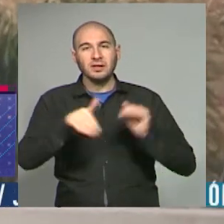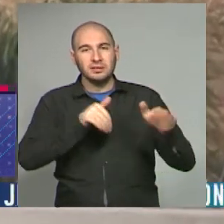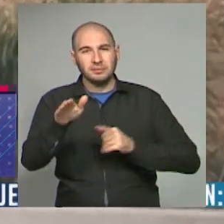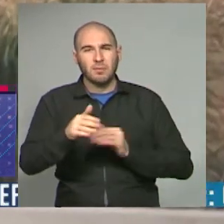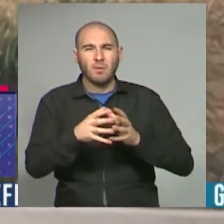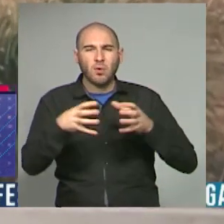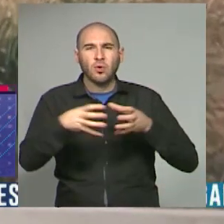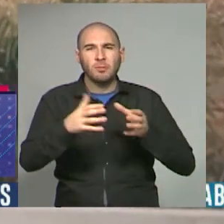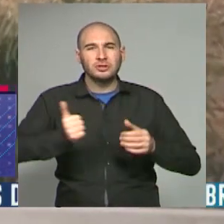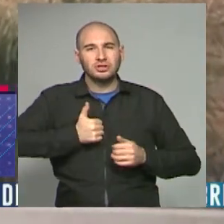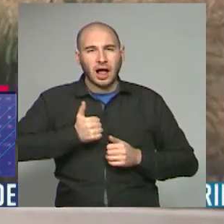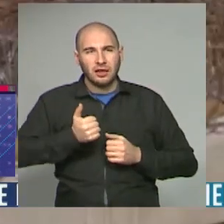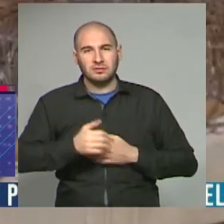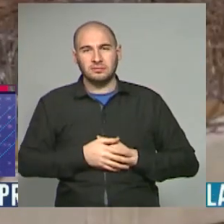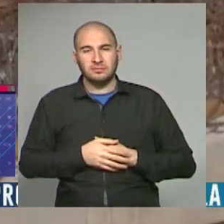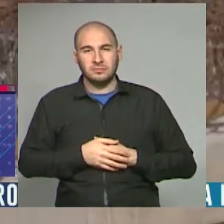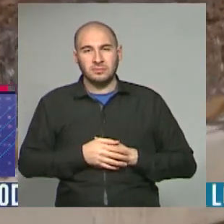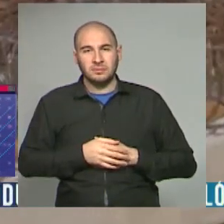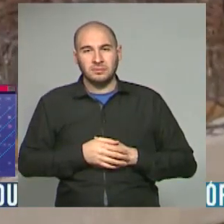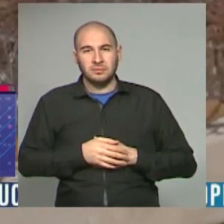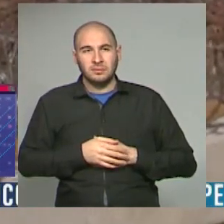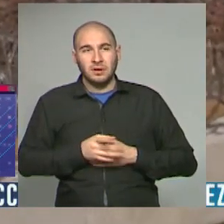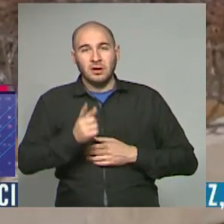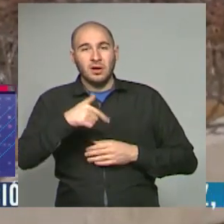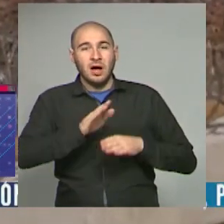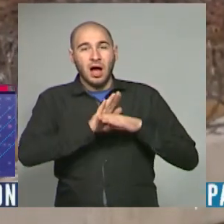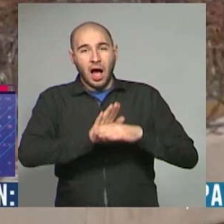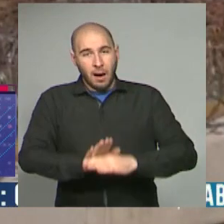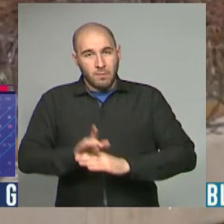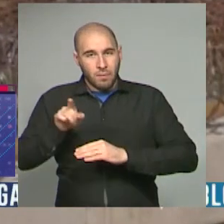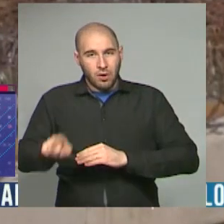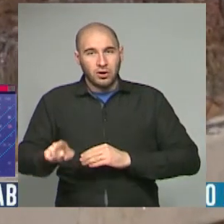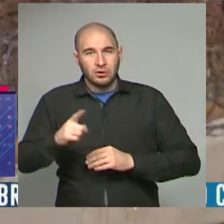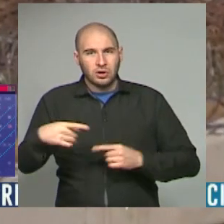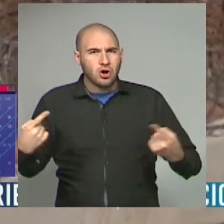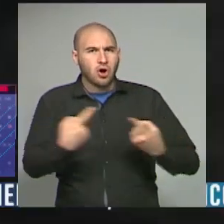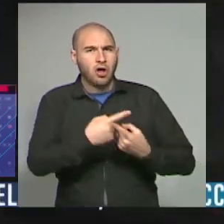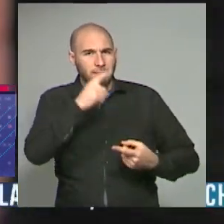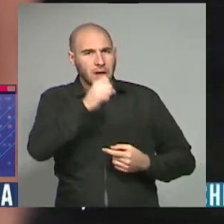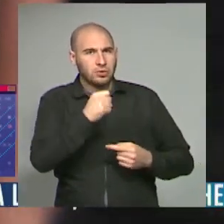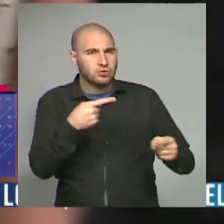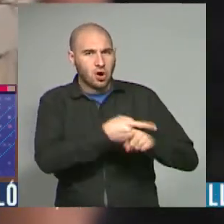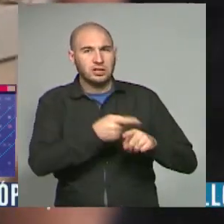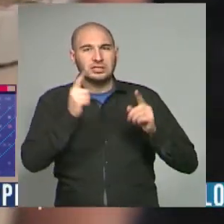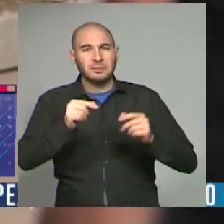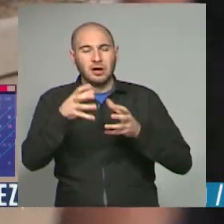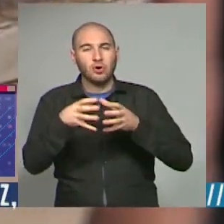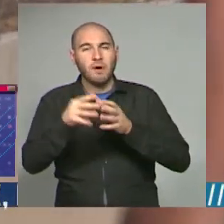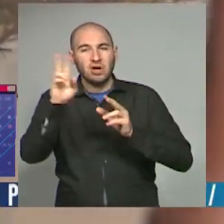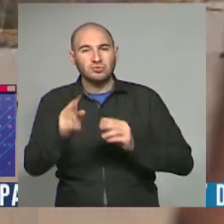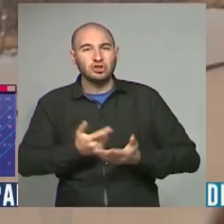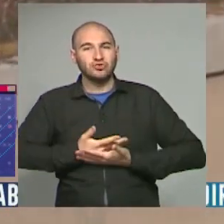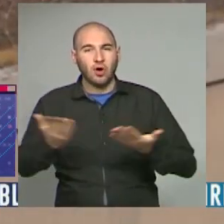las fuerzas de seguridad que obviamente están apoyándolo a él y que están en contra del gobierno de Maduro, y también a los